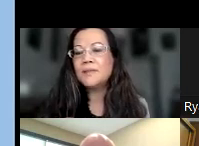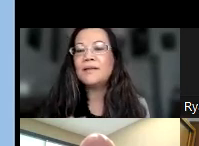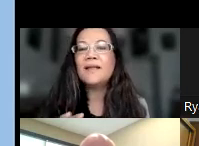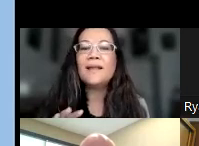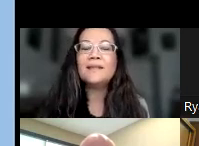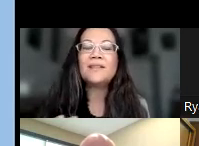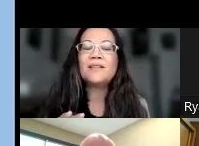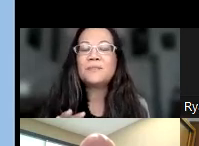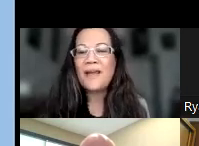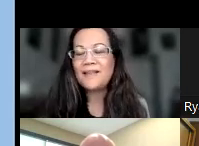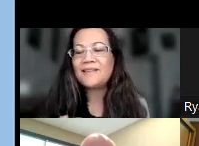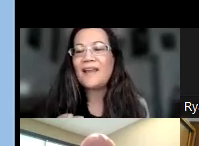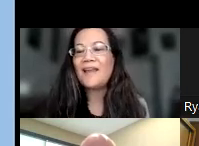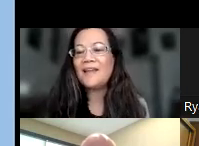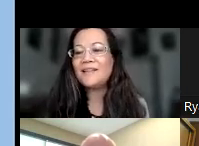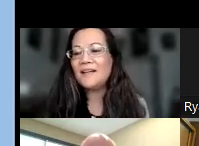8